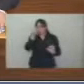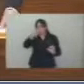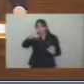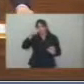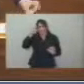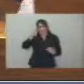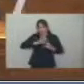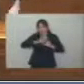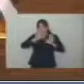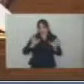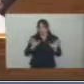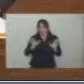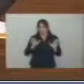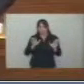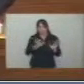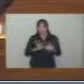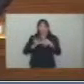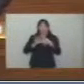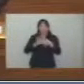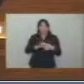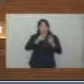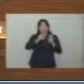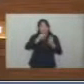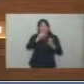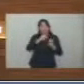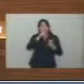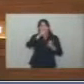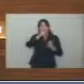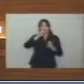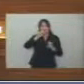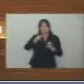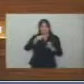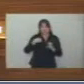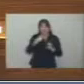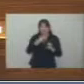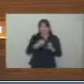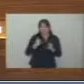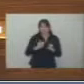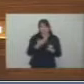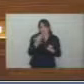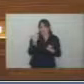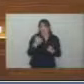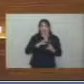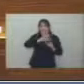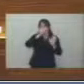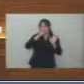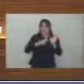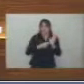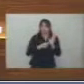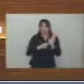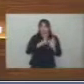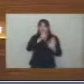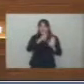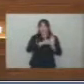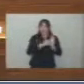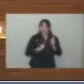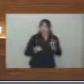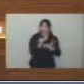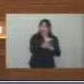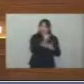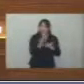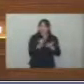conscientes. Respecto al presupuesto del 2012, ya dije antes que se había ejecutado en su totalidad, en el capítulo de ingresos y en el capítulo de